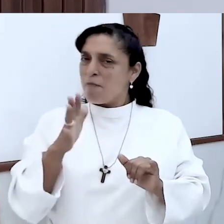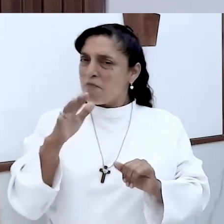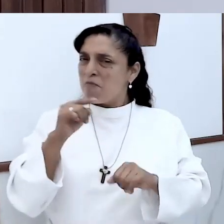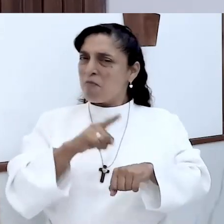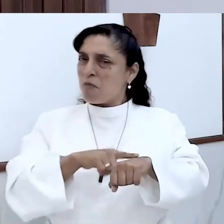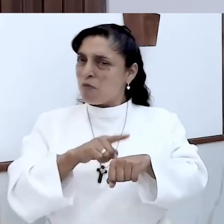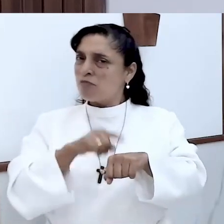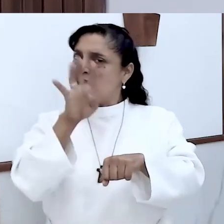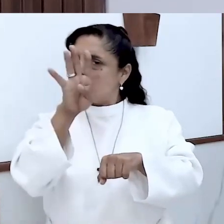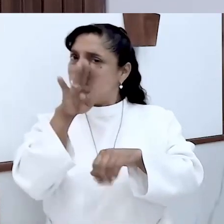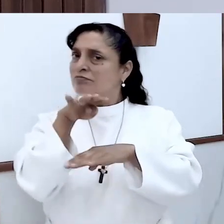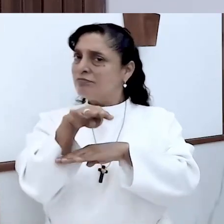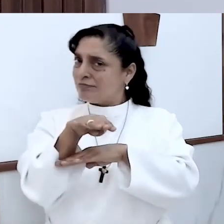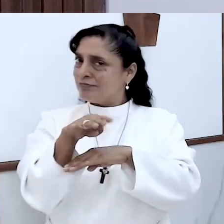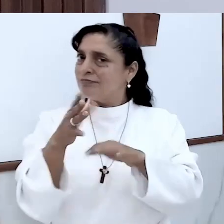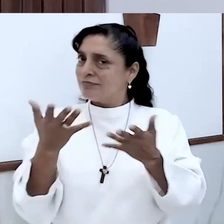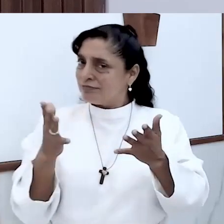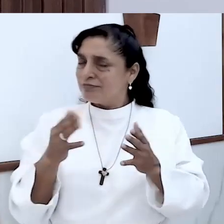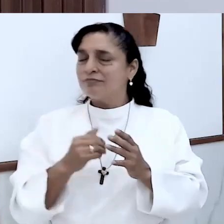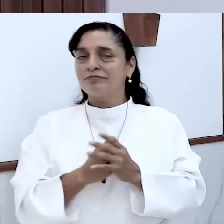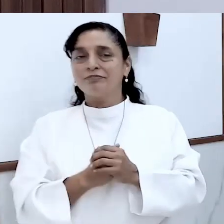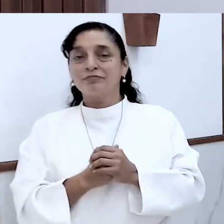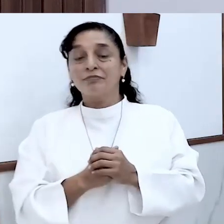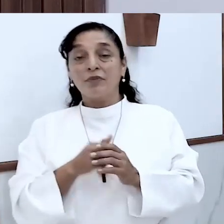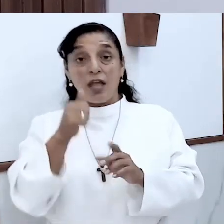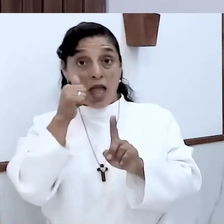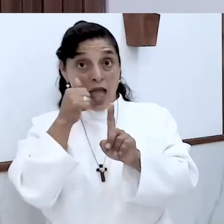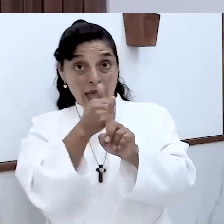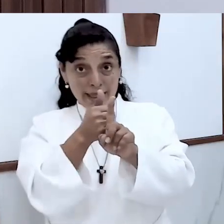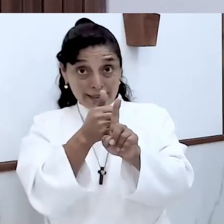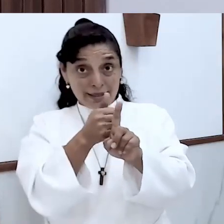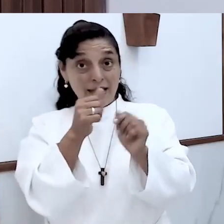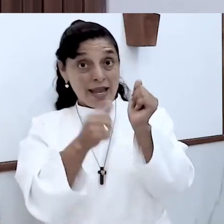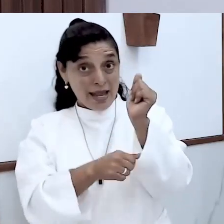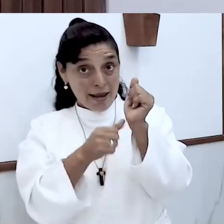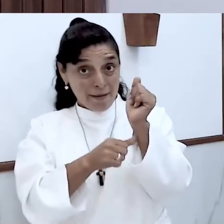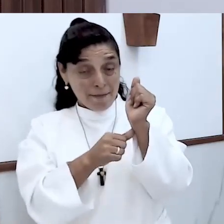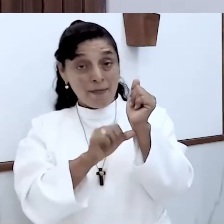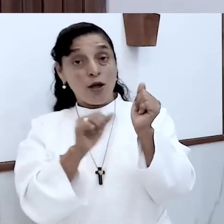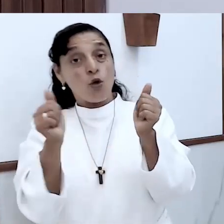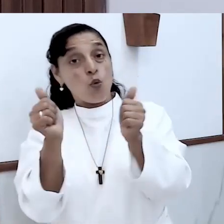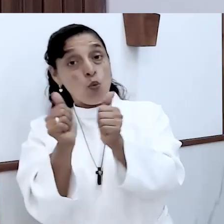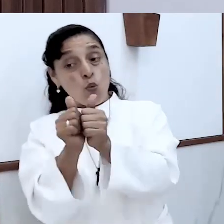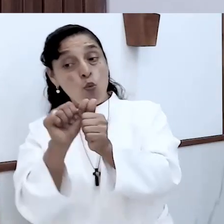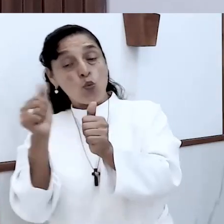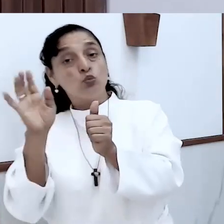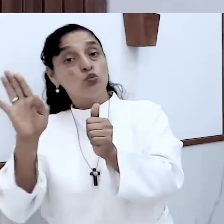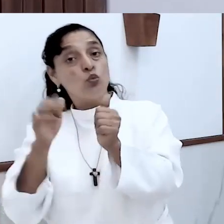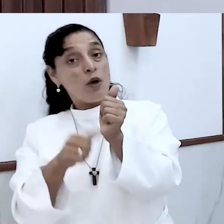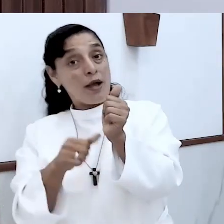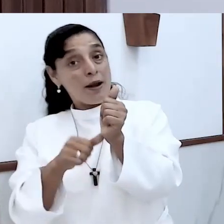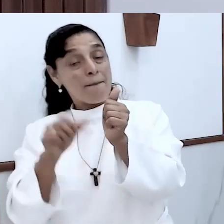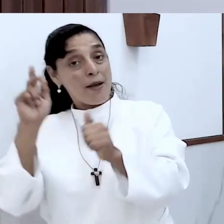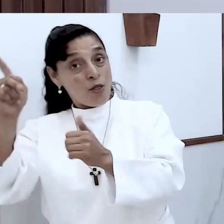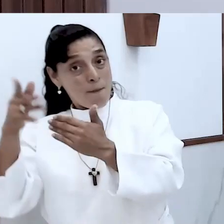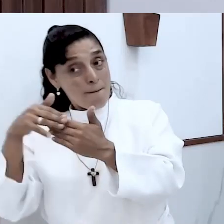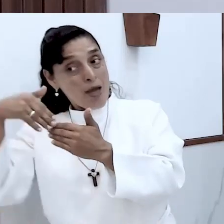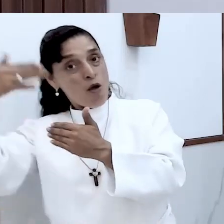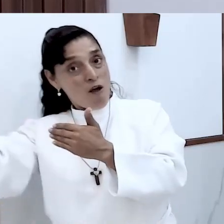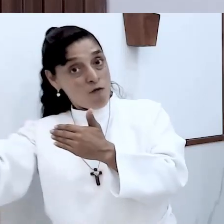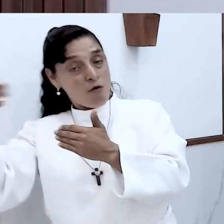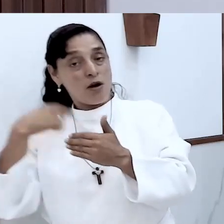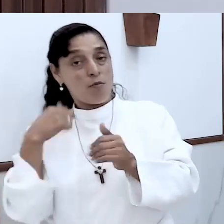las 4 de la tarde. Andrés, hermano de Simón Pedro, era uno de los dos que oyeron lo que Juan